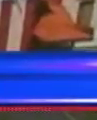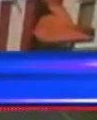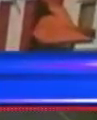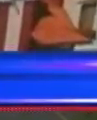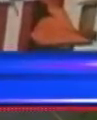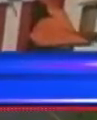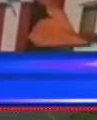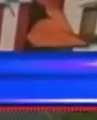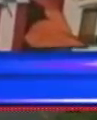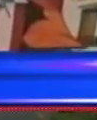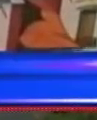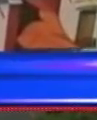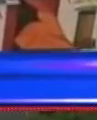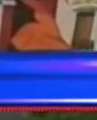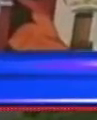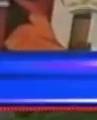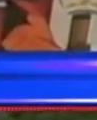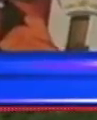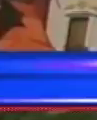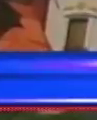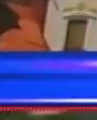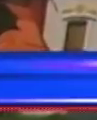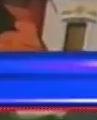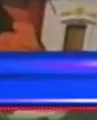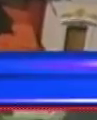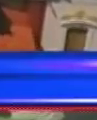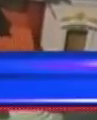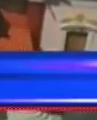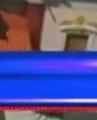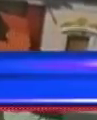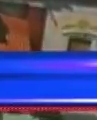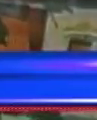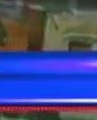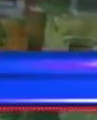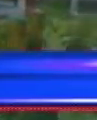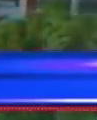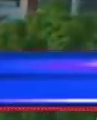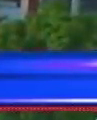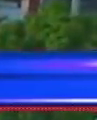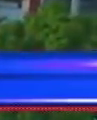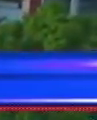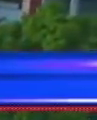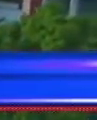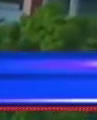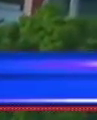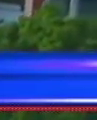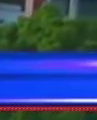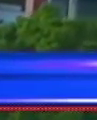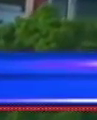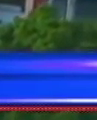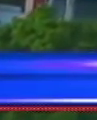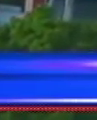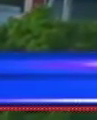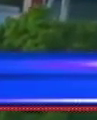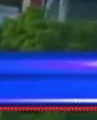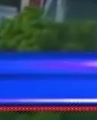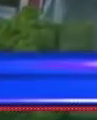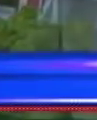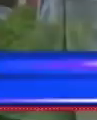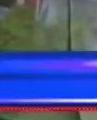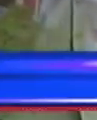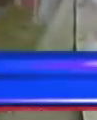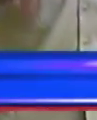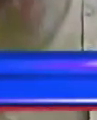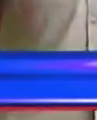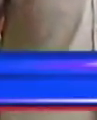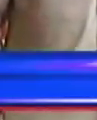el vicepresidente ejecutivo de la República, Tarek El Aissami, y Jorge Rodríguez Gómez, recordemos que está al frente del comando de campaña